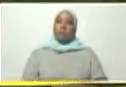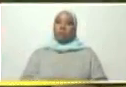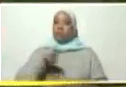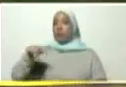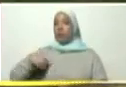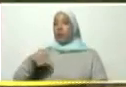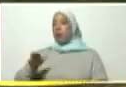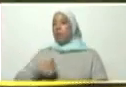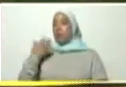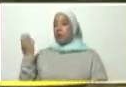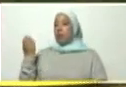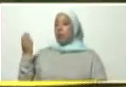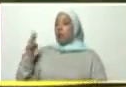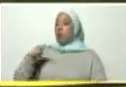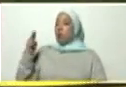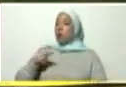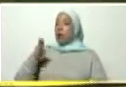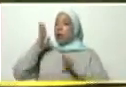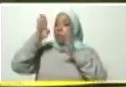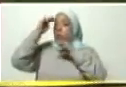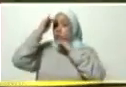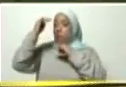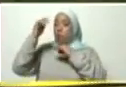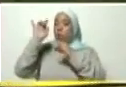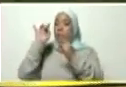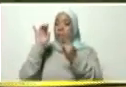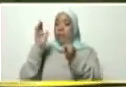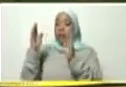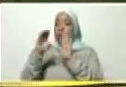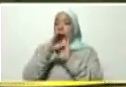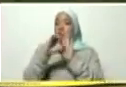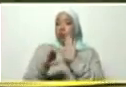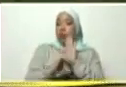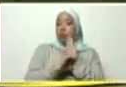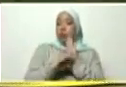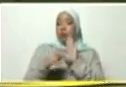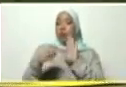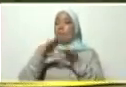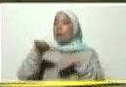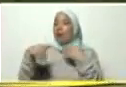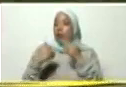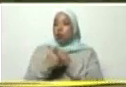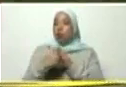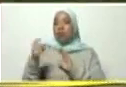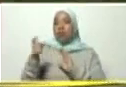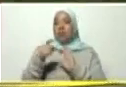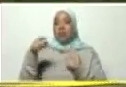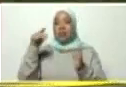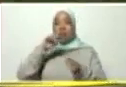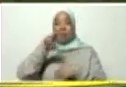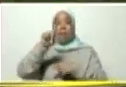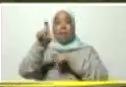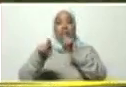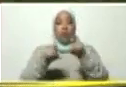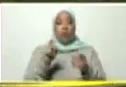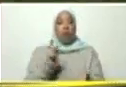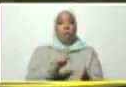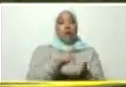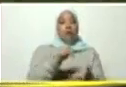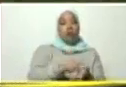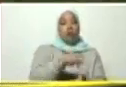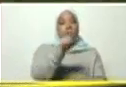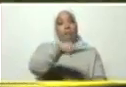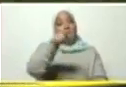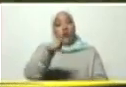de aquí no podemos apartarnos jamás nuestro proyecto es democrático libertario participativo directo popular